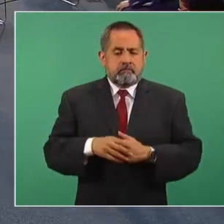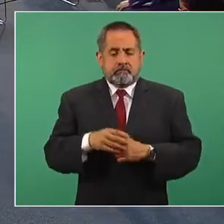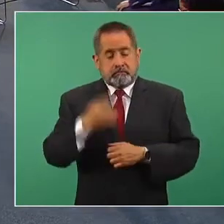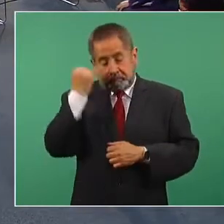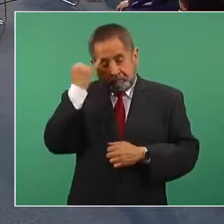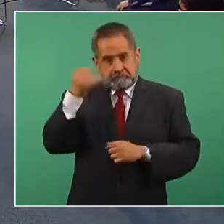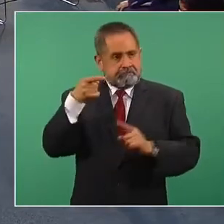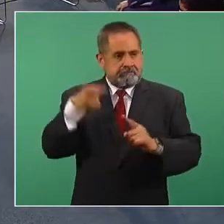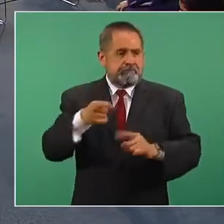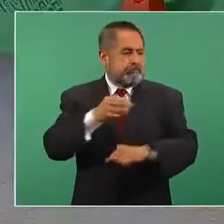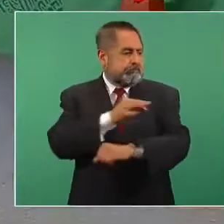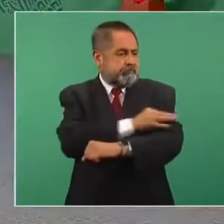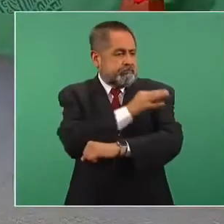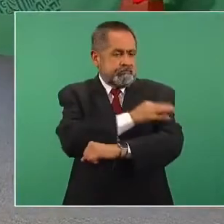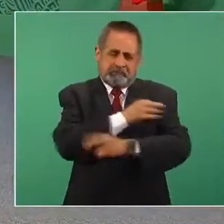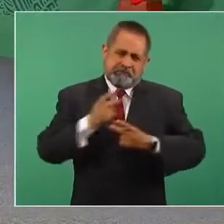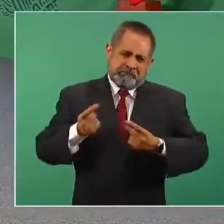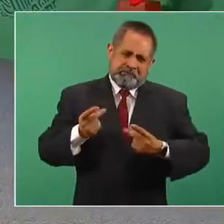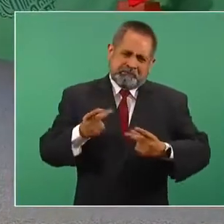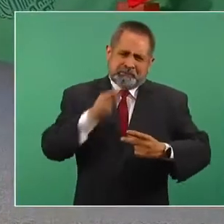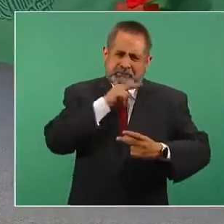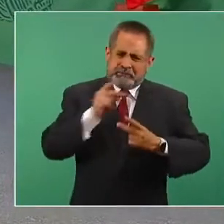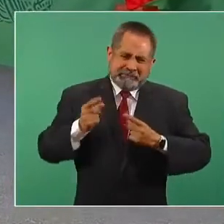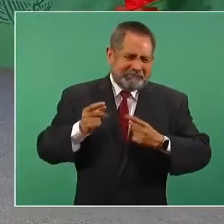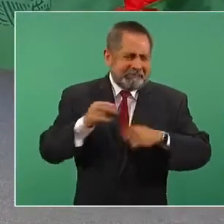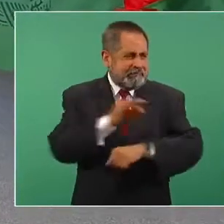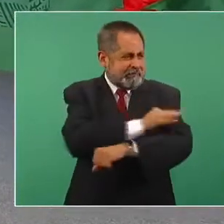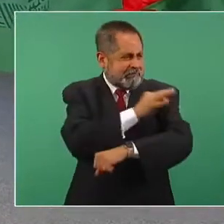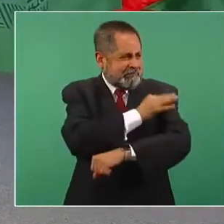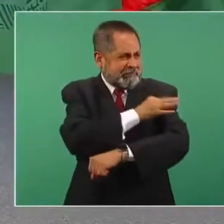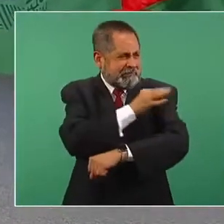vacunar lo más pronto posible.